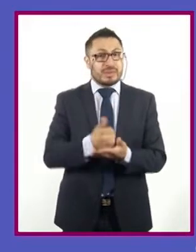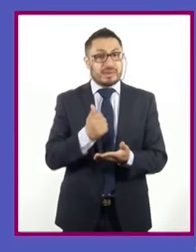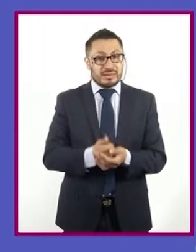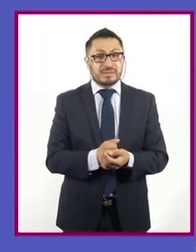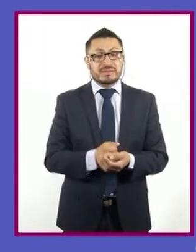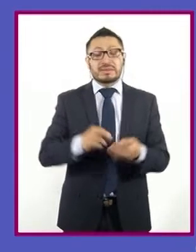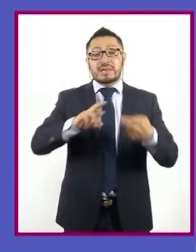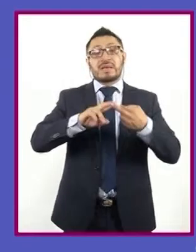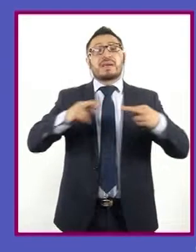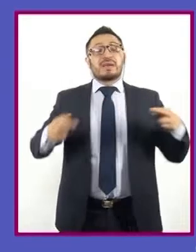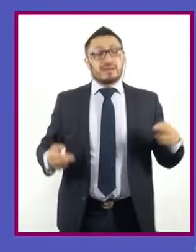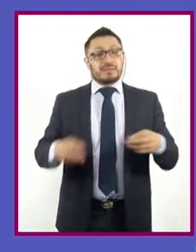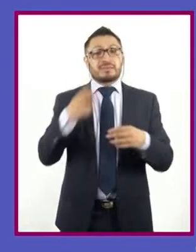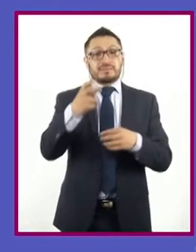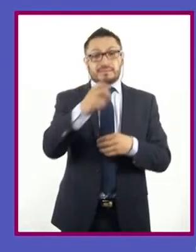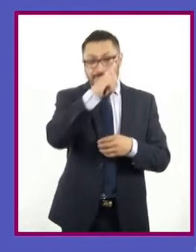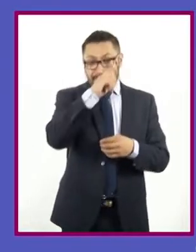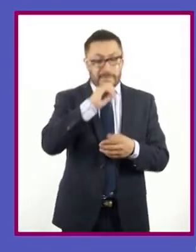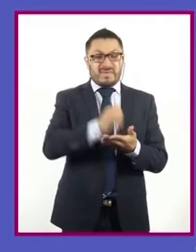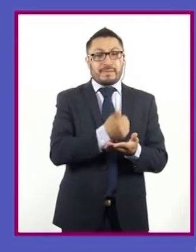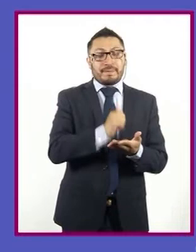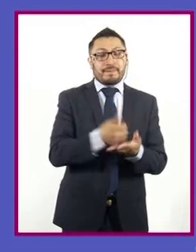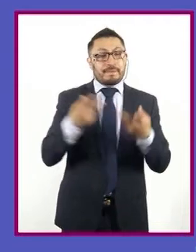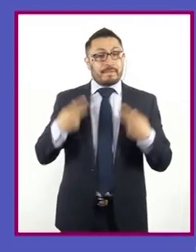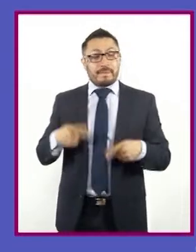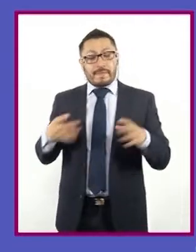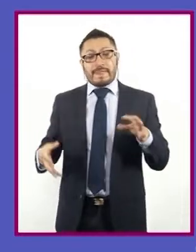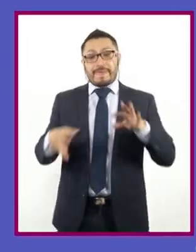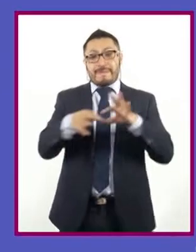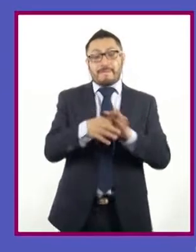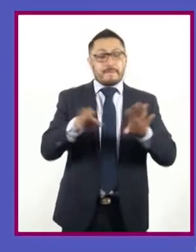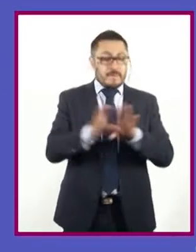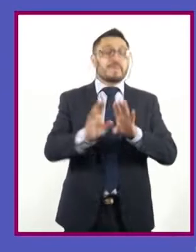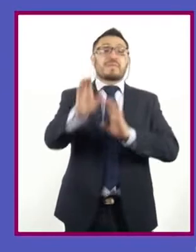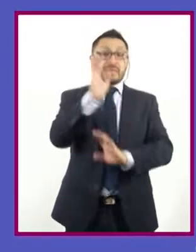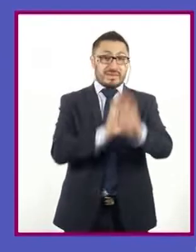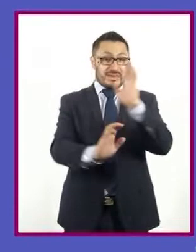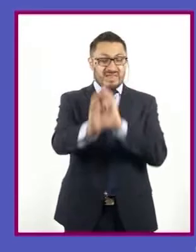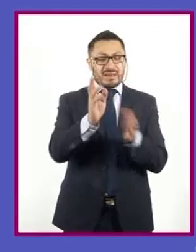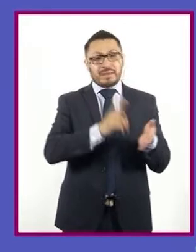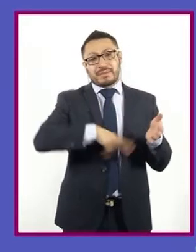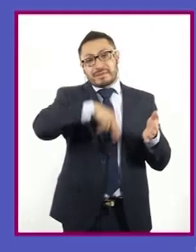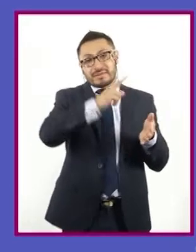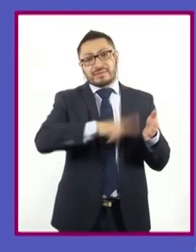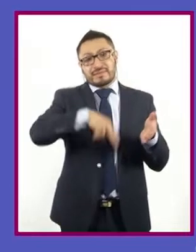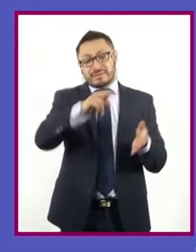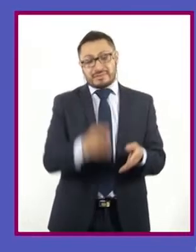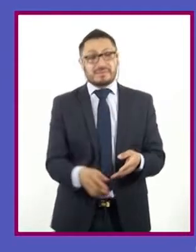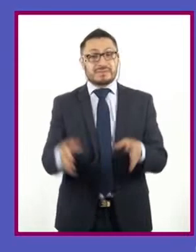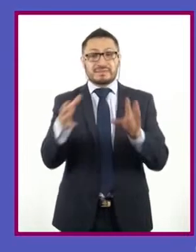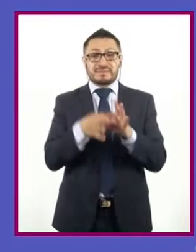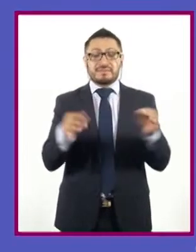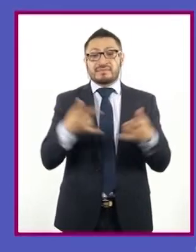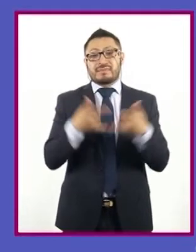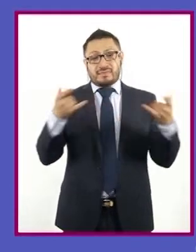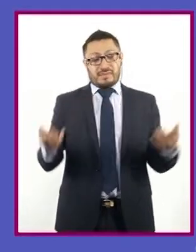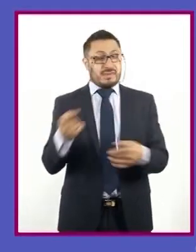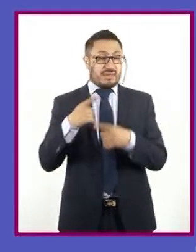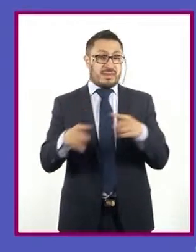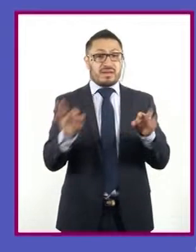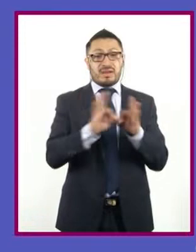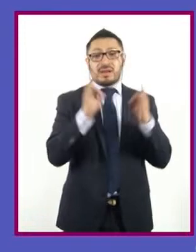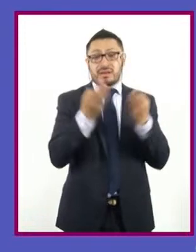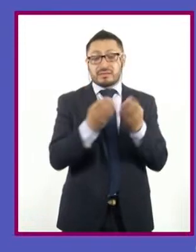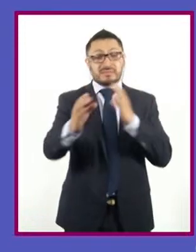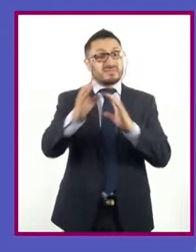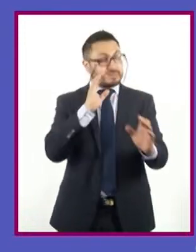La relación entre el arroz y las personas ha inspirado canciones, pinturas, relatos y otros modos de